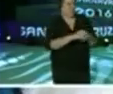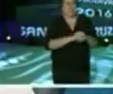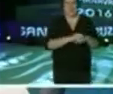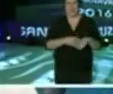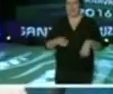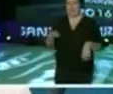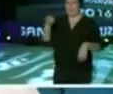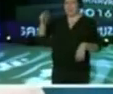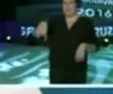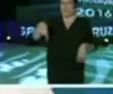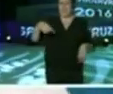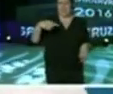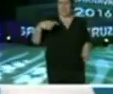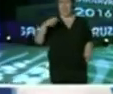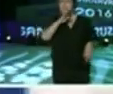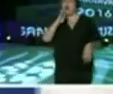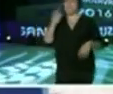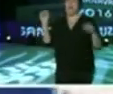viejita preocupada.